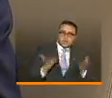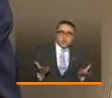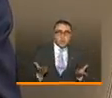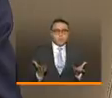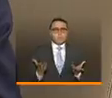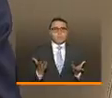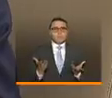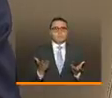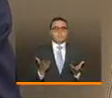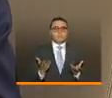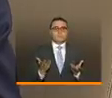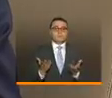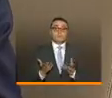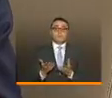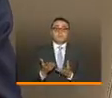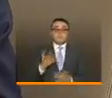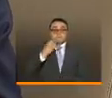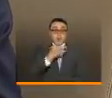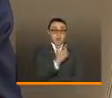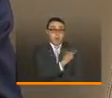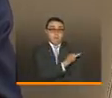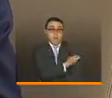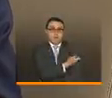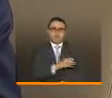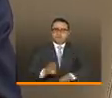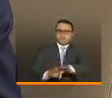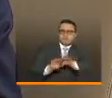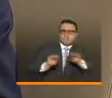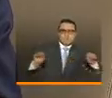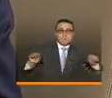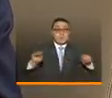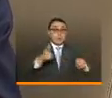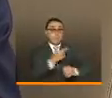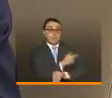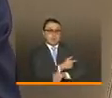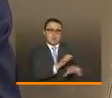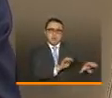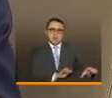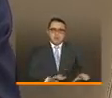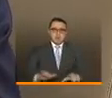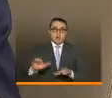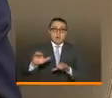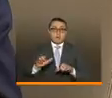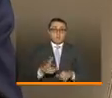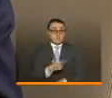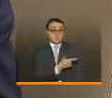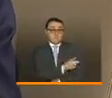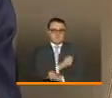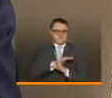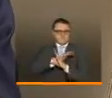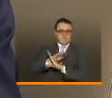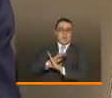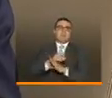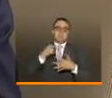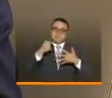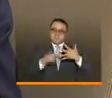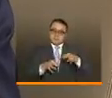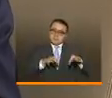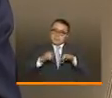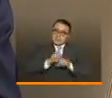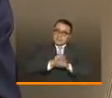del hecho de la vacunación, del hecho de las vacunas y del hecho de la inmunización. Con respecto a los médicos,